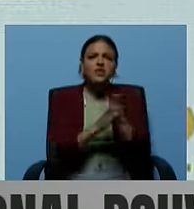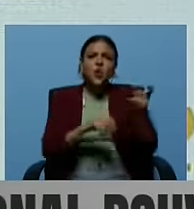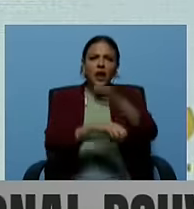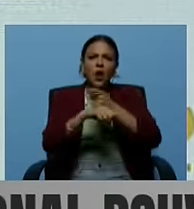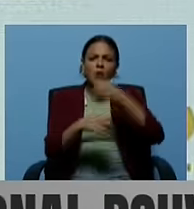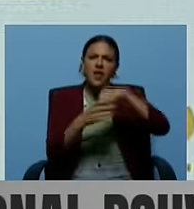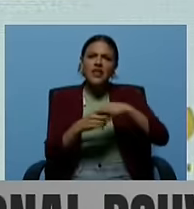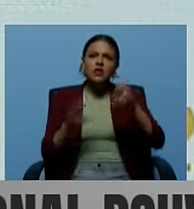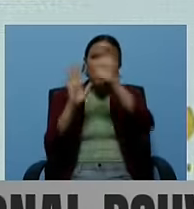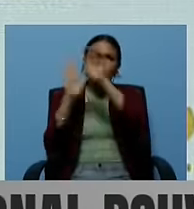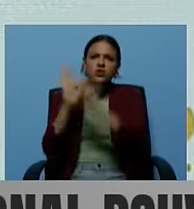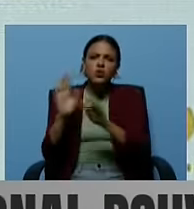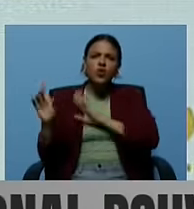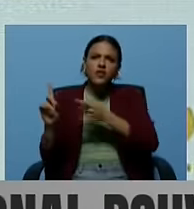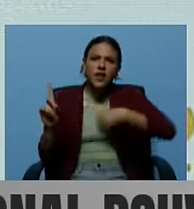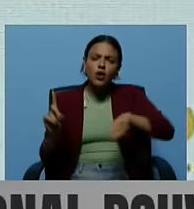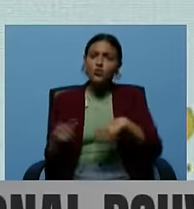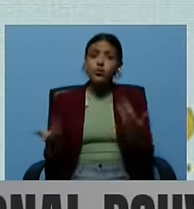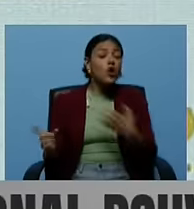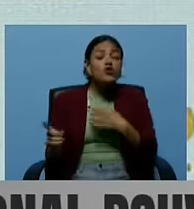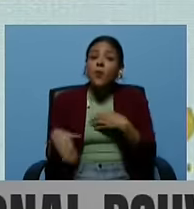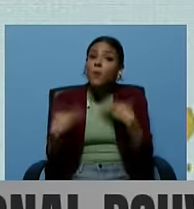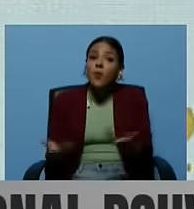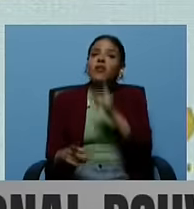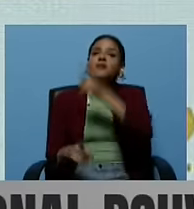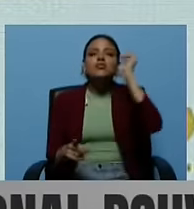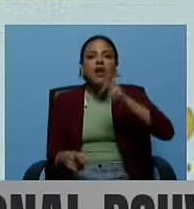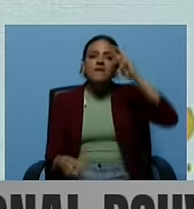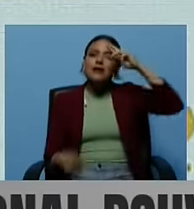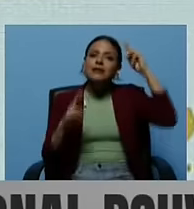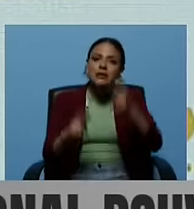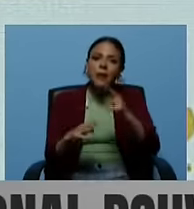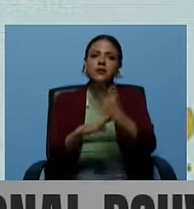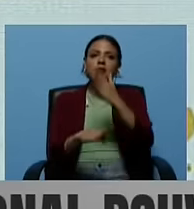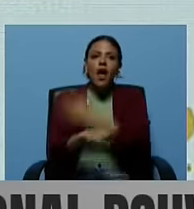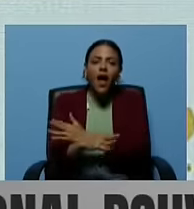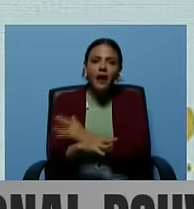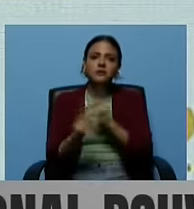legítimamente constituido. Deben respetar antes